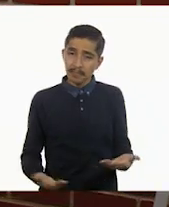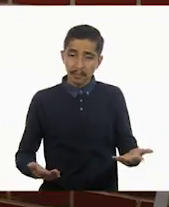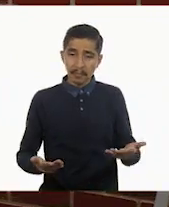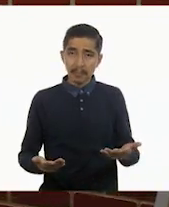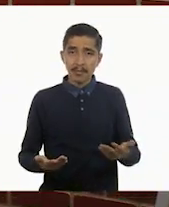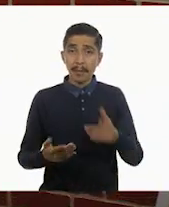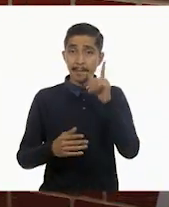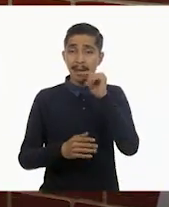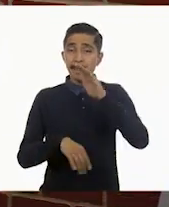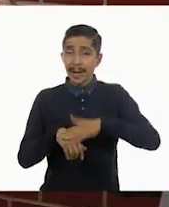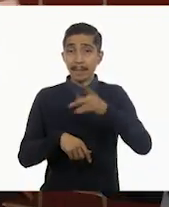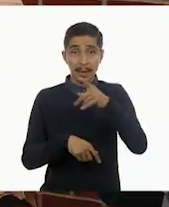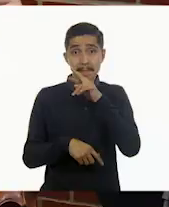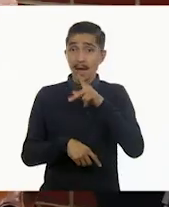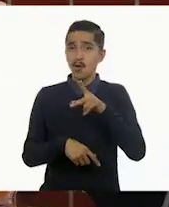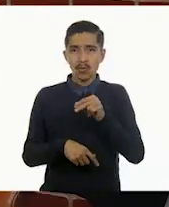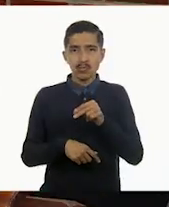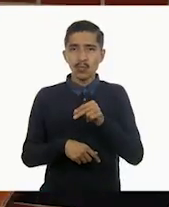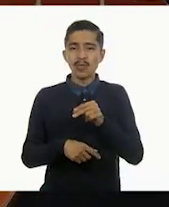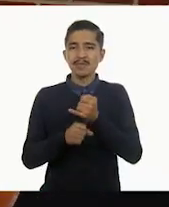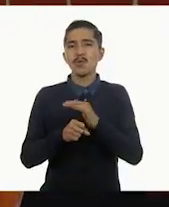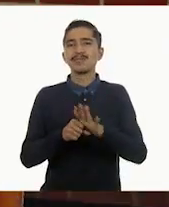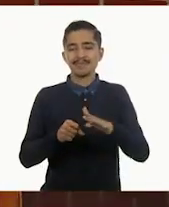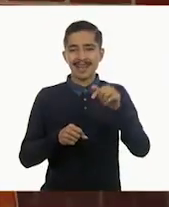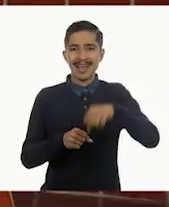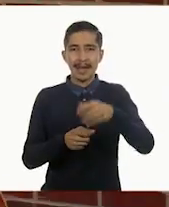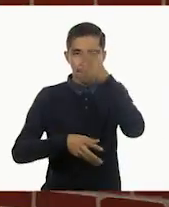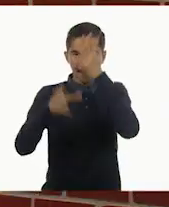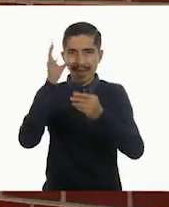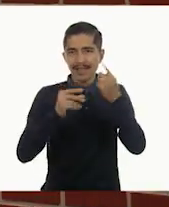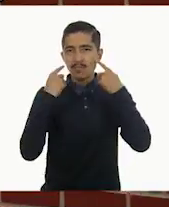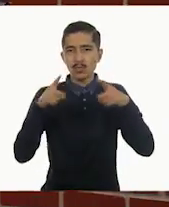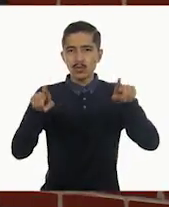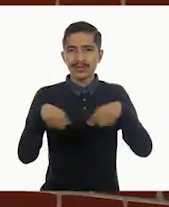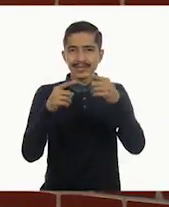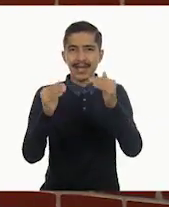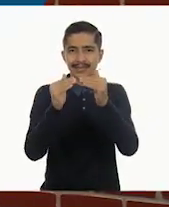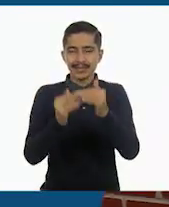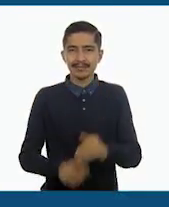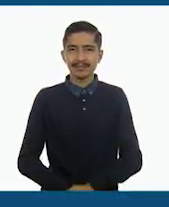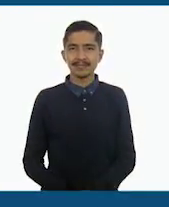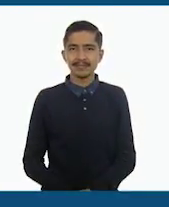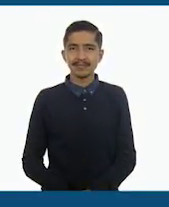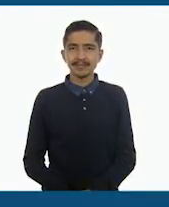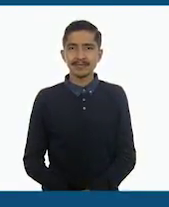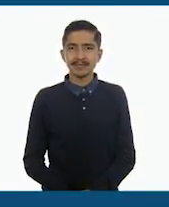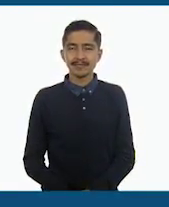Bueno, pues mañana más, pero no mejor, porque es imposible aquí en Aprende Música en Casa.